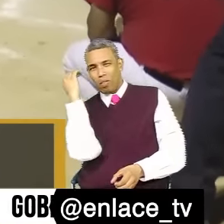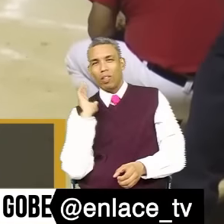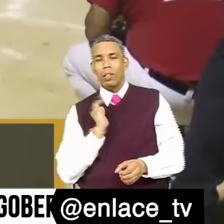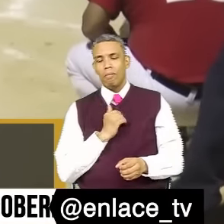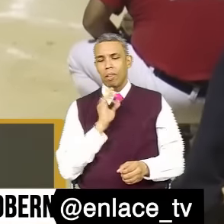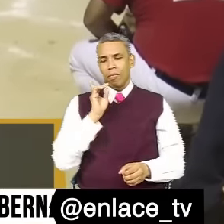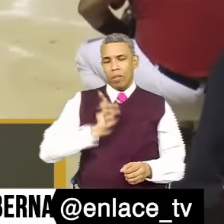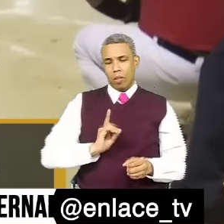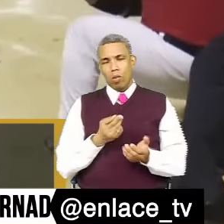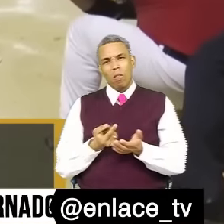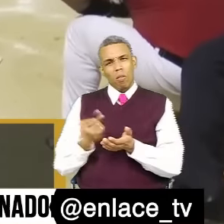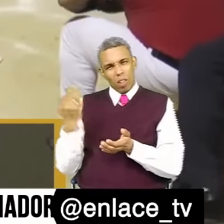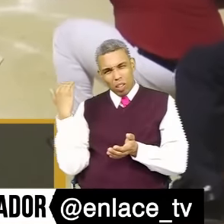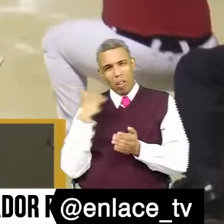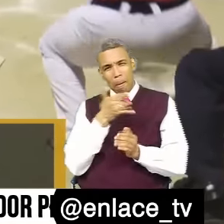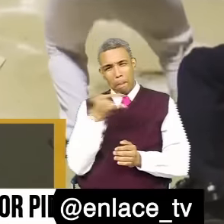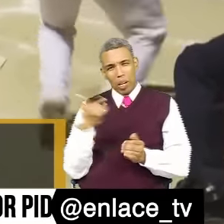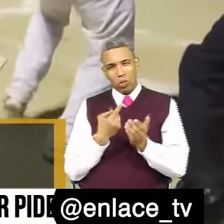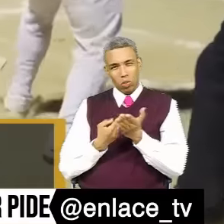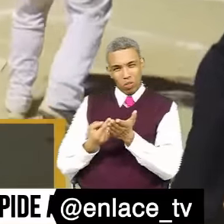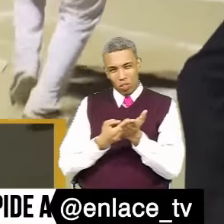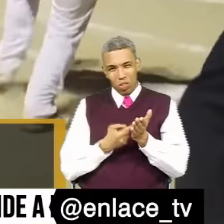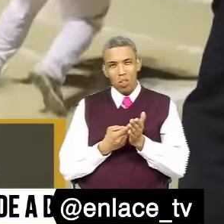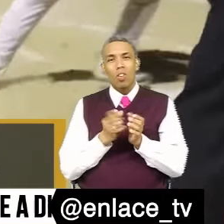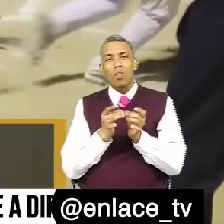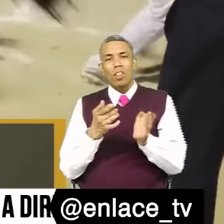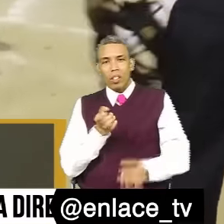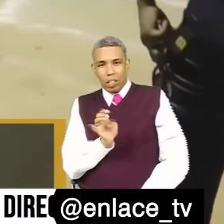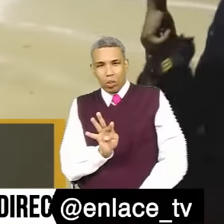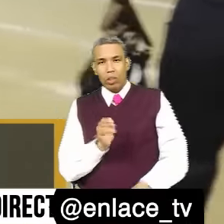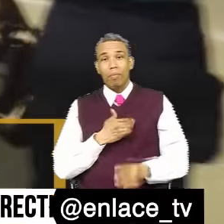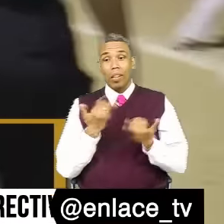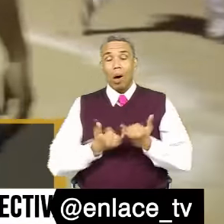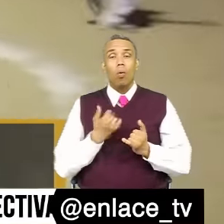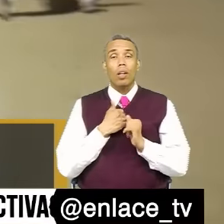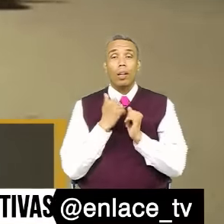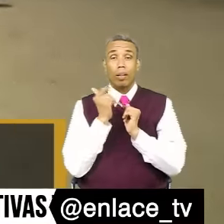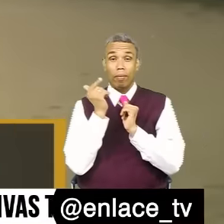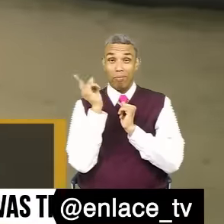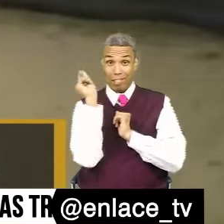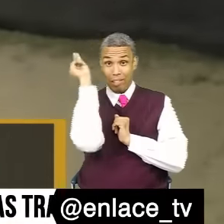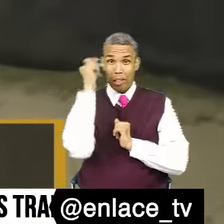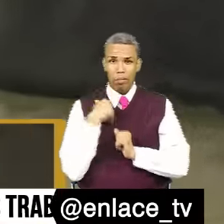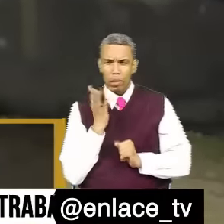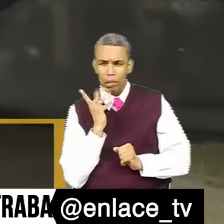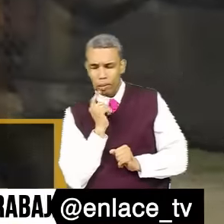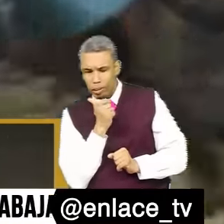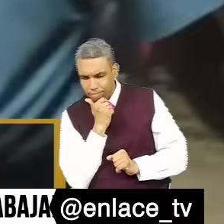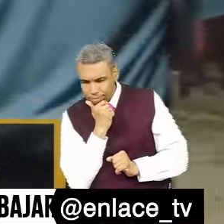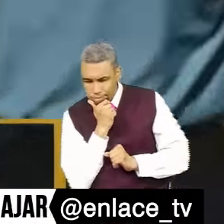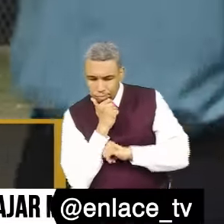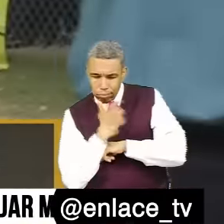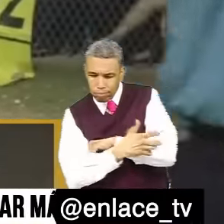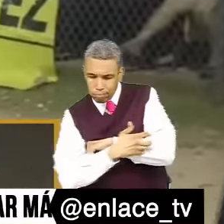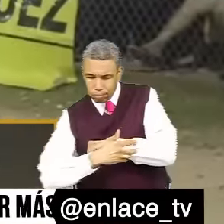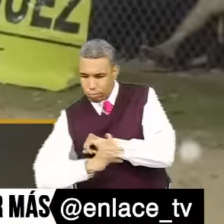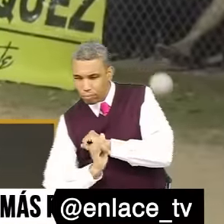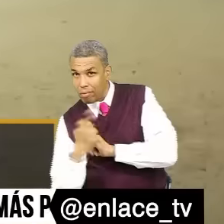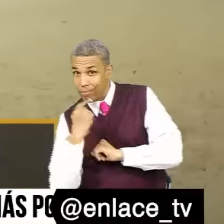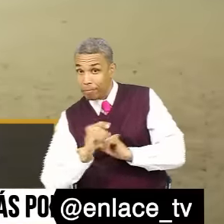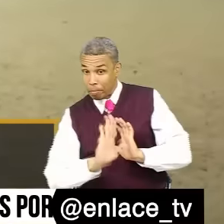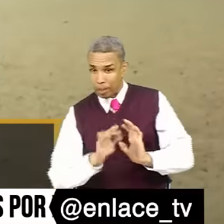INDERBA en Barranca Bermeja ya fue notificada de esta resolución y en los últimos días su director Cristian Juliao anunció que viajará a la ciudad de Bogotá para